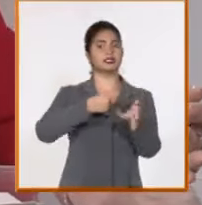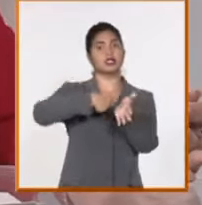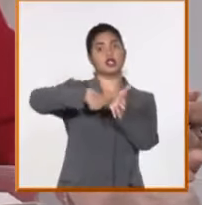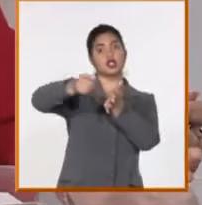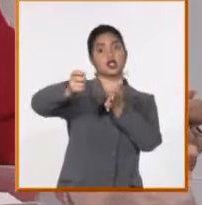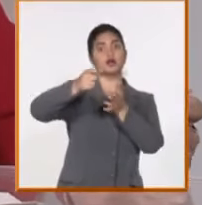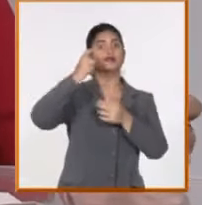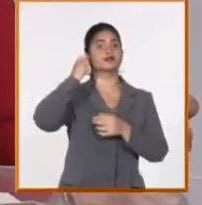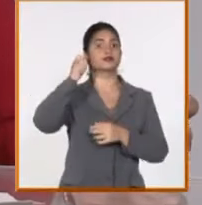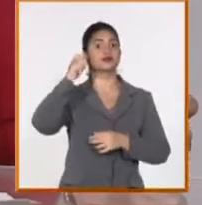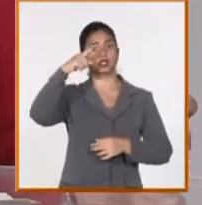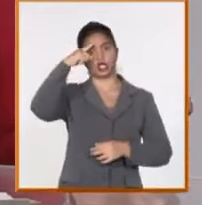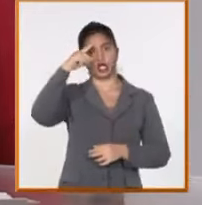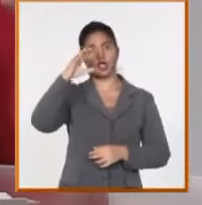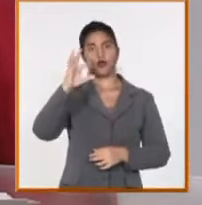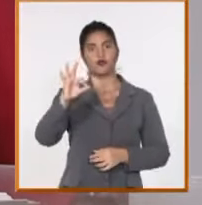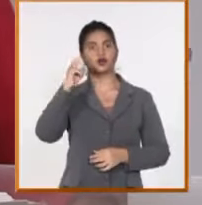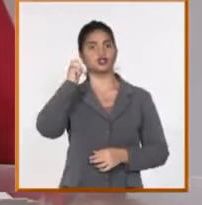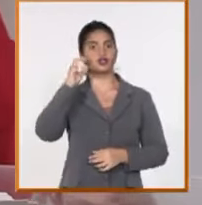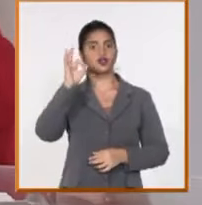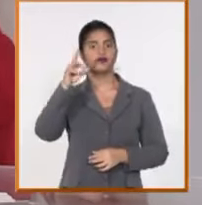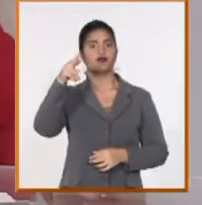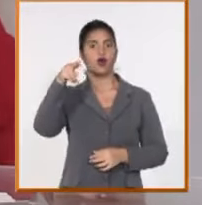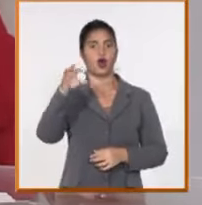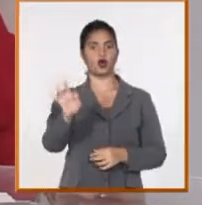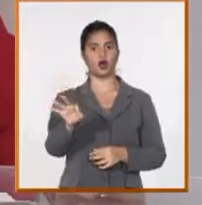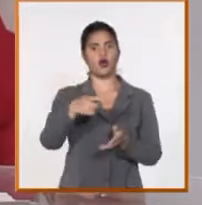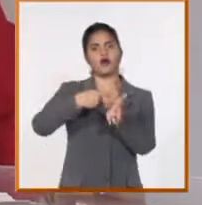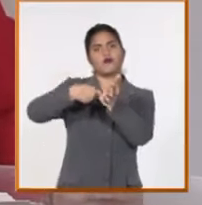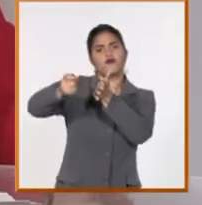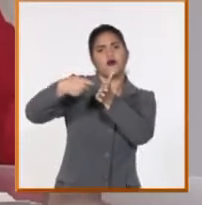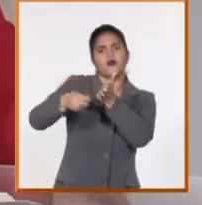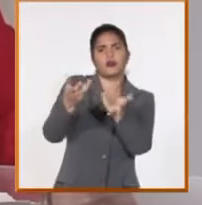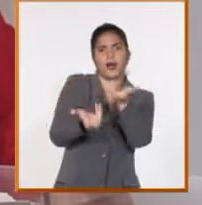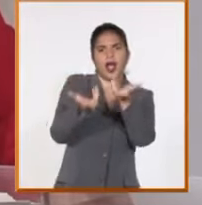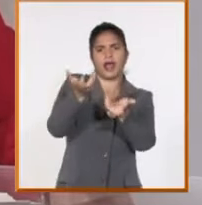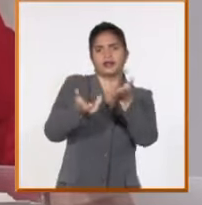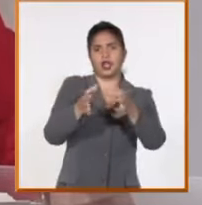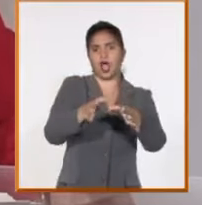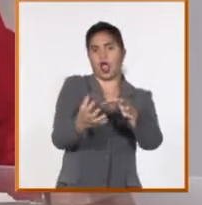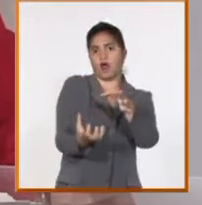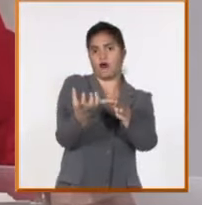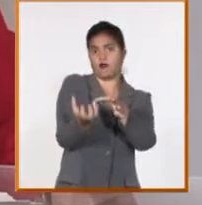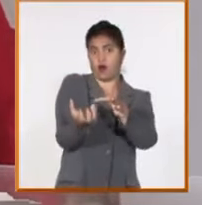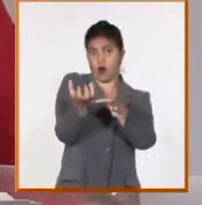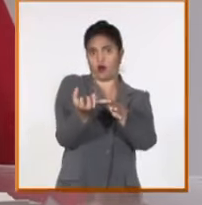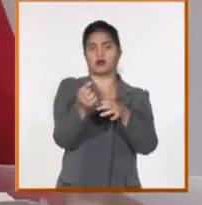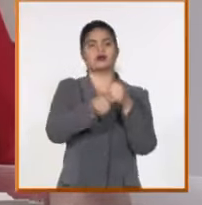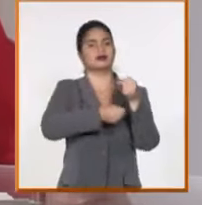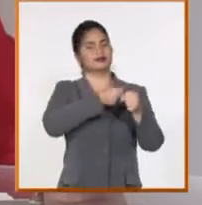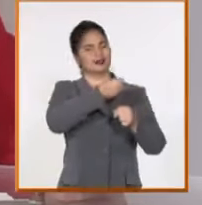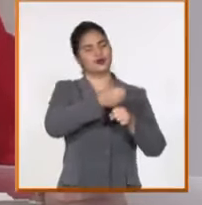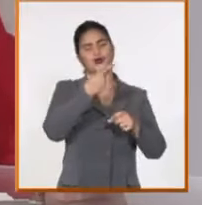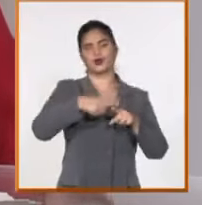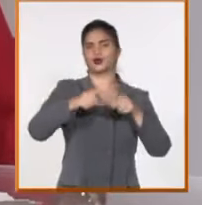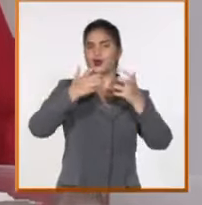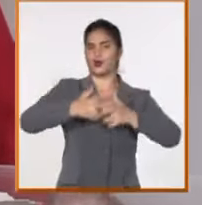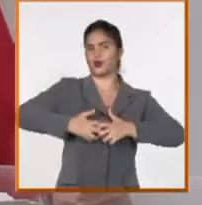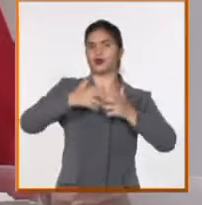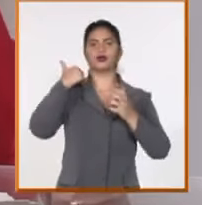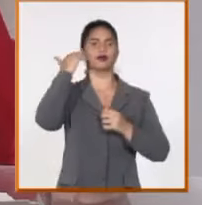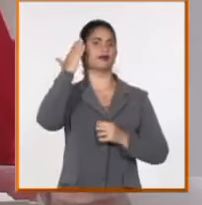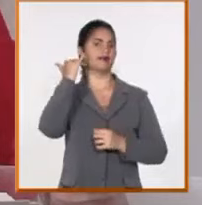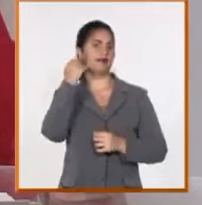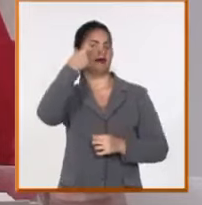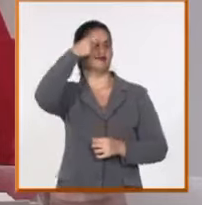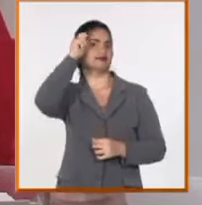no le hace falta a la población cubana que se incrementa los niveles productivos en la elaboración de de productos cosméticos también en la